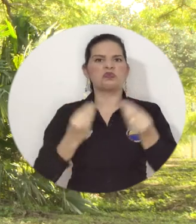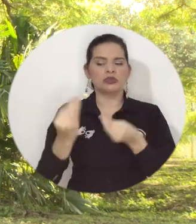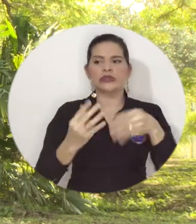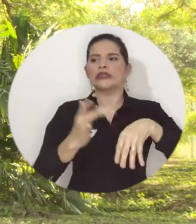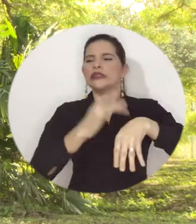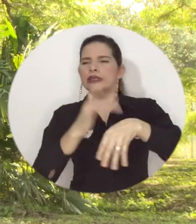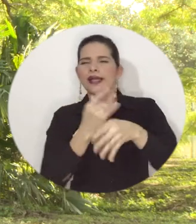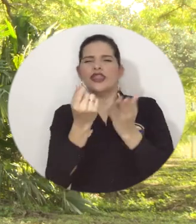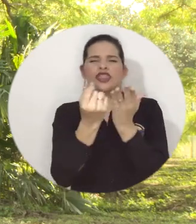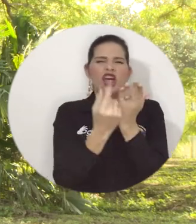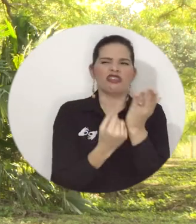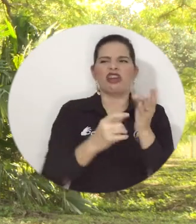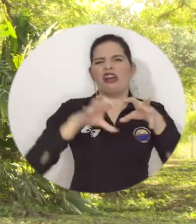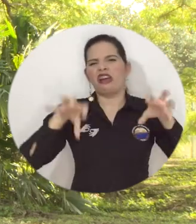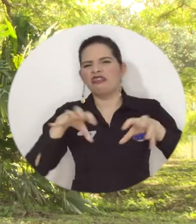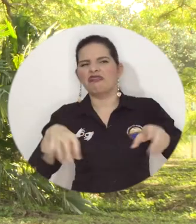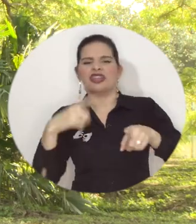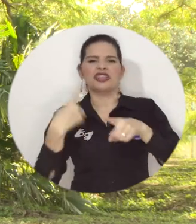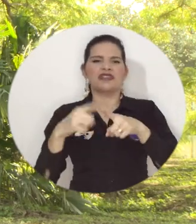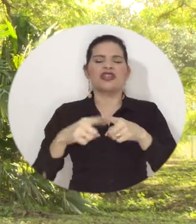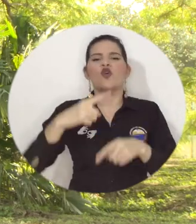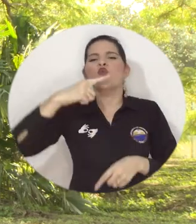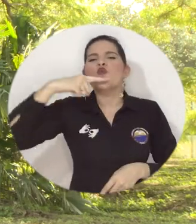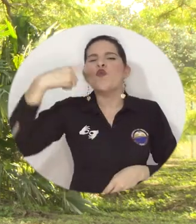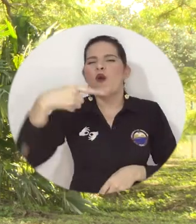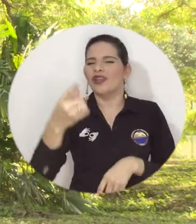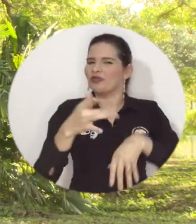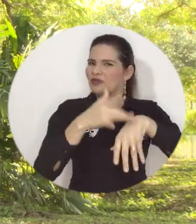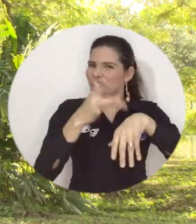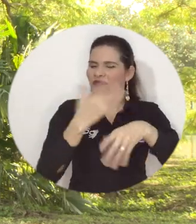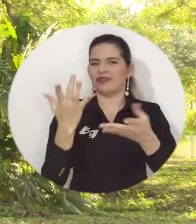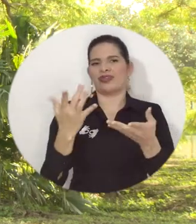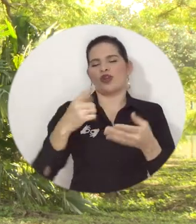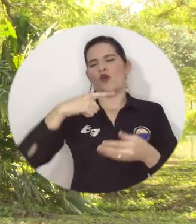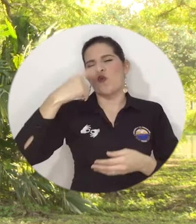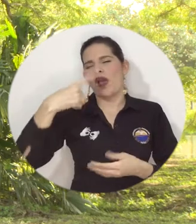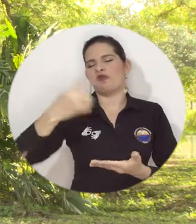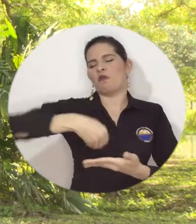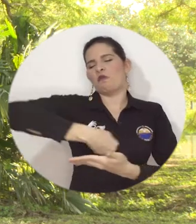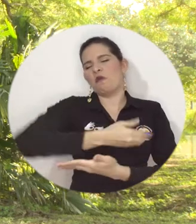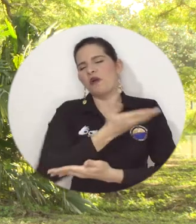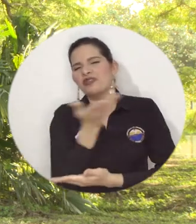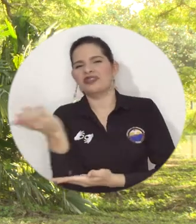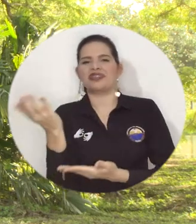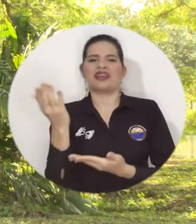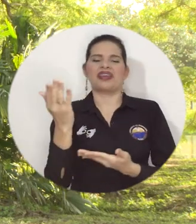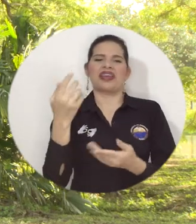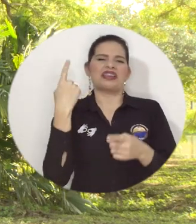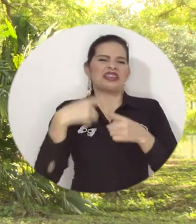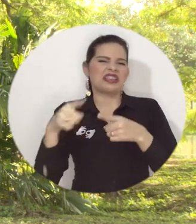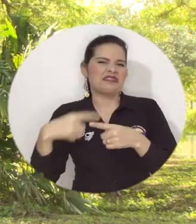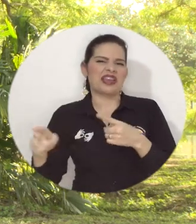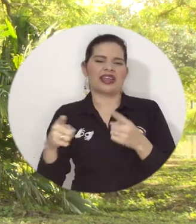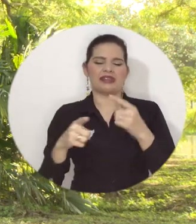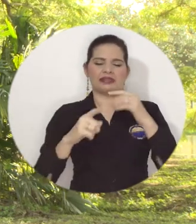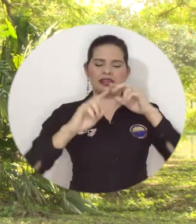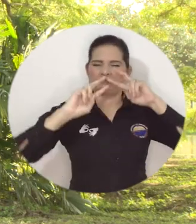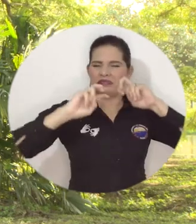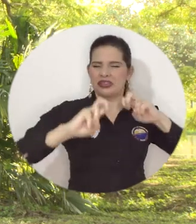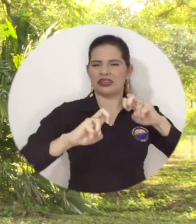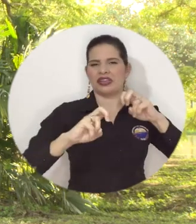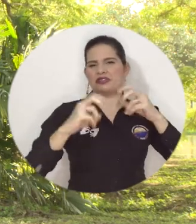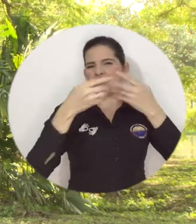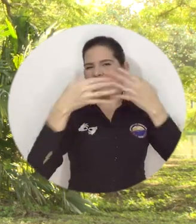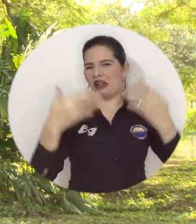La Universidad del Magdalena, a través de la Vicerrectoría de Extensión y Proyección Social, se encuentra liderando el programa integrador Floreciendo